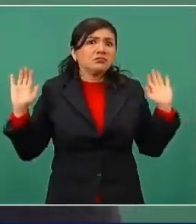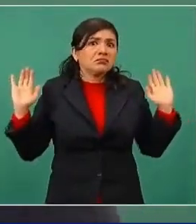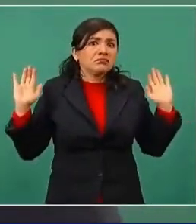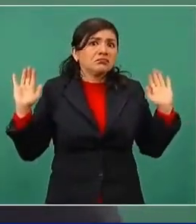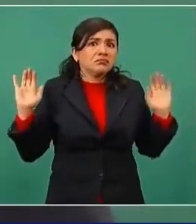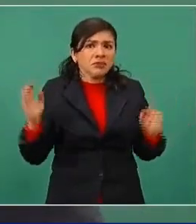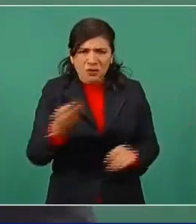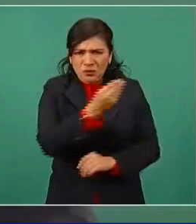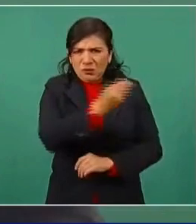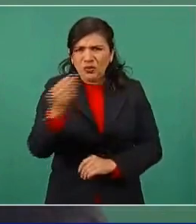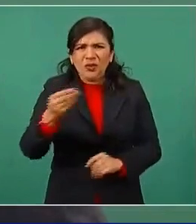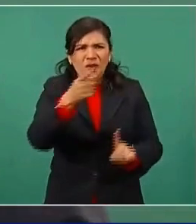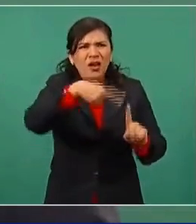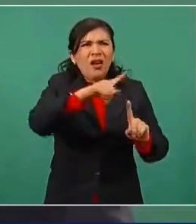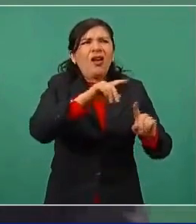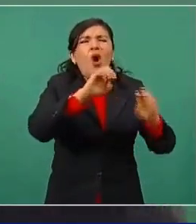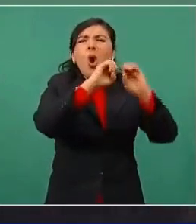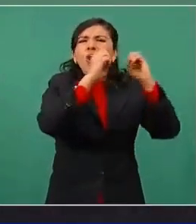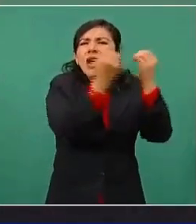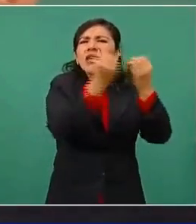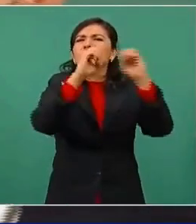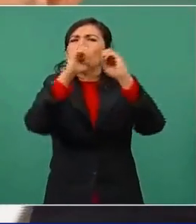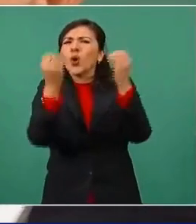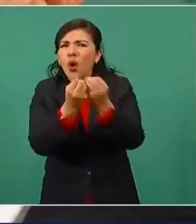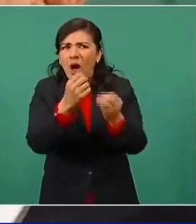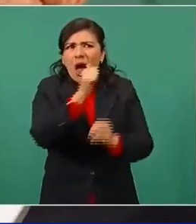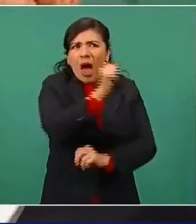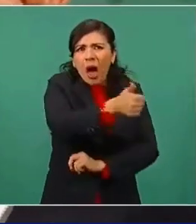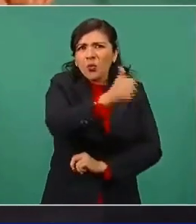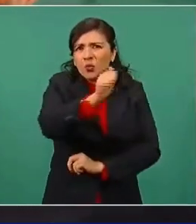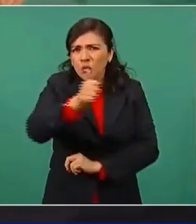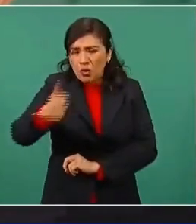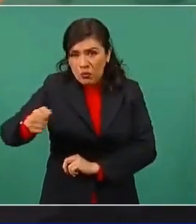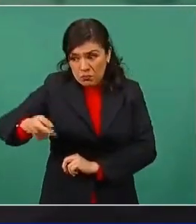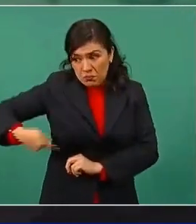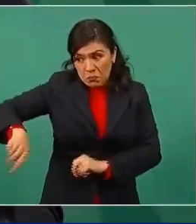muchos organismos estos autónomos, no son electos por el pueblo.